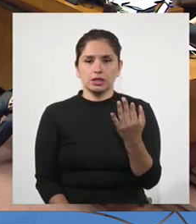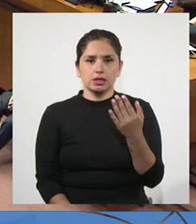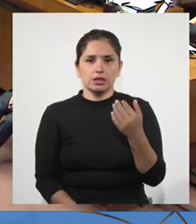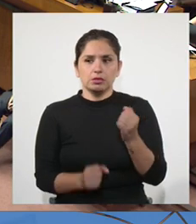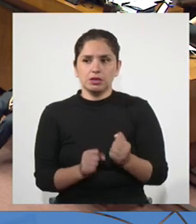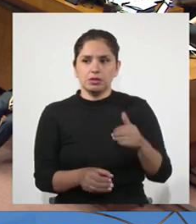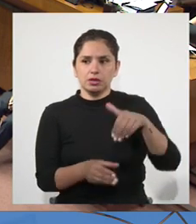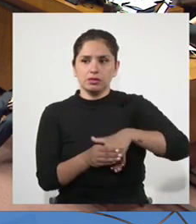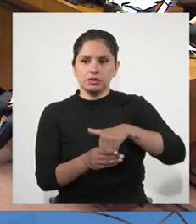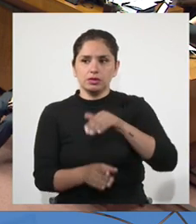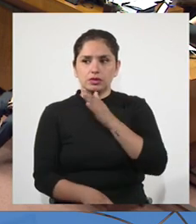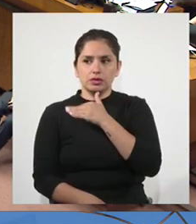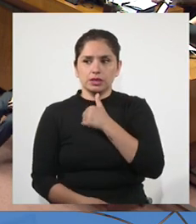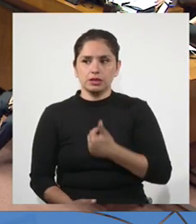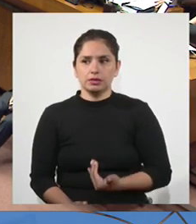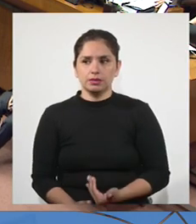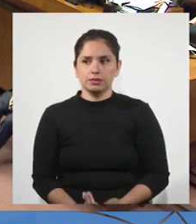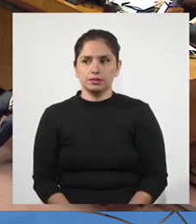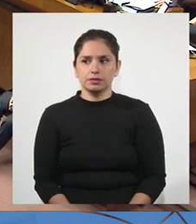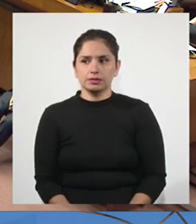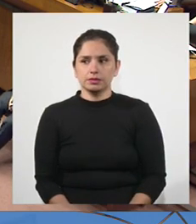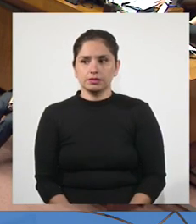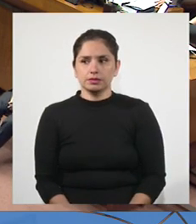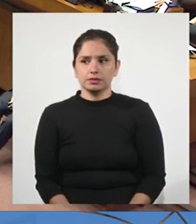No hay quórum. A ver, ¿salió?